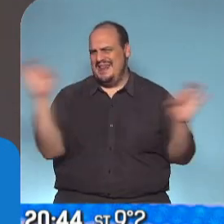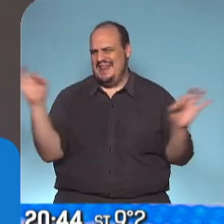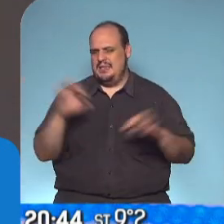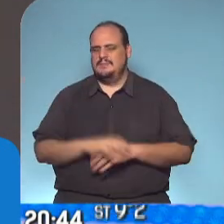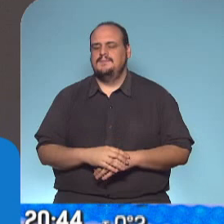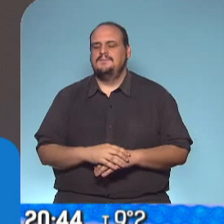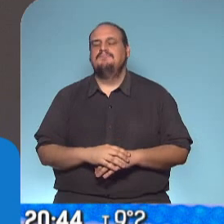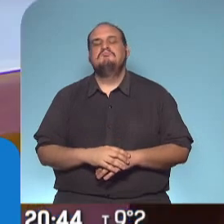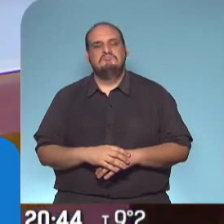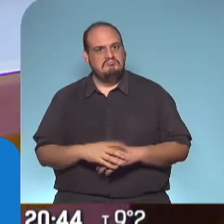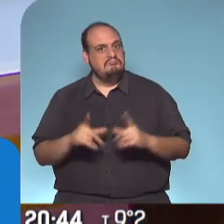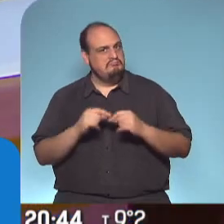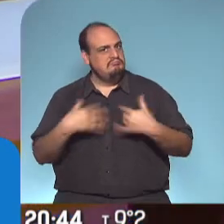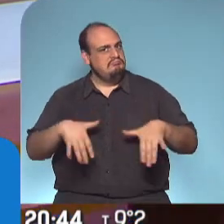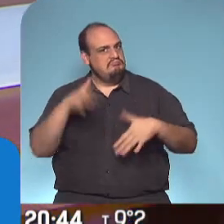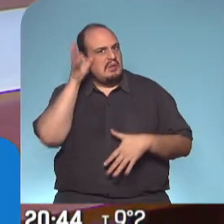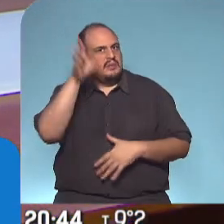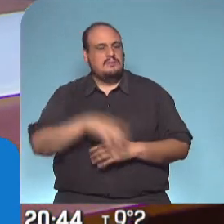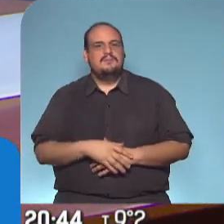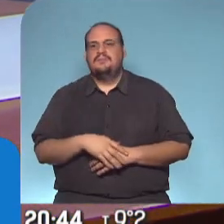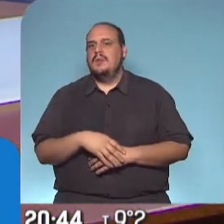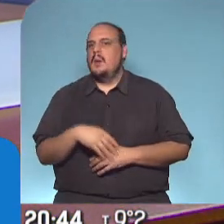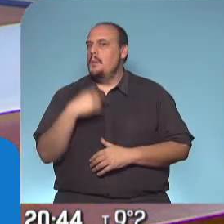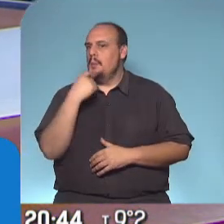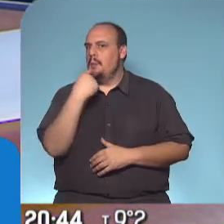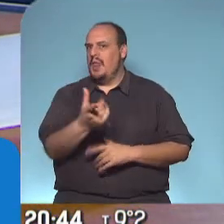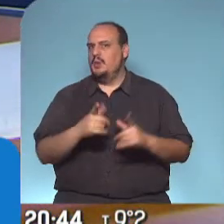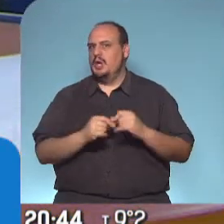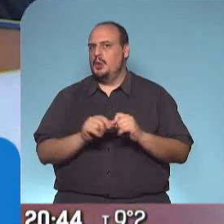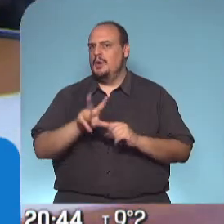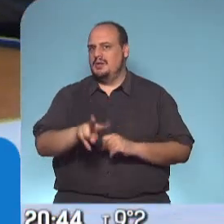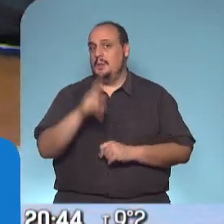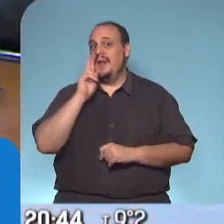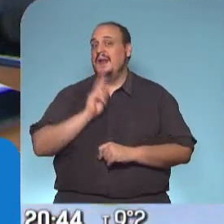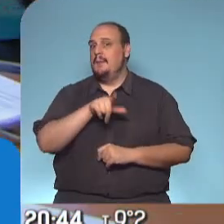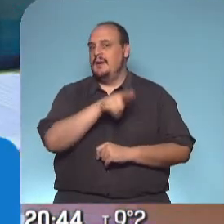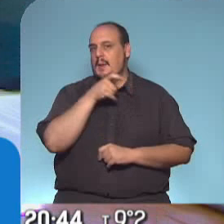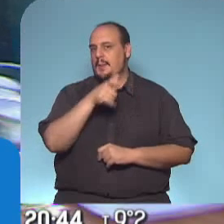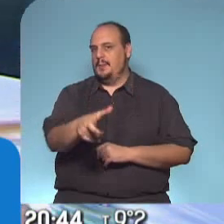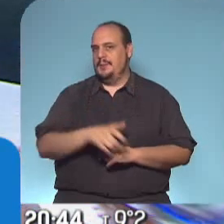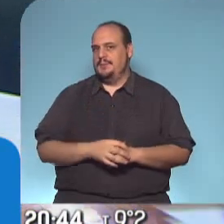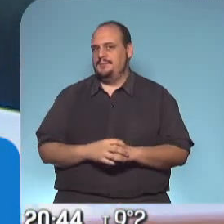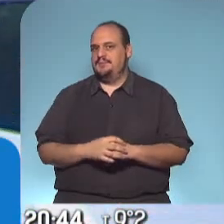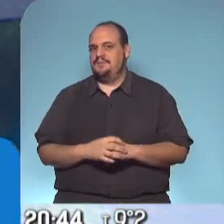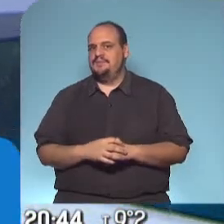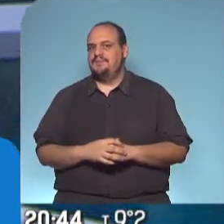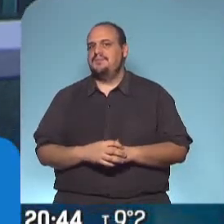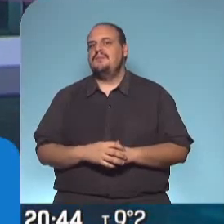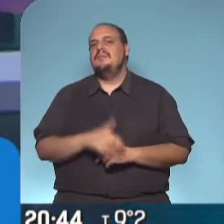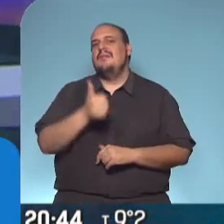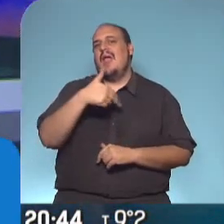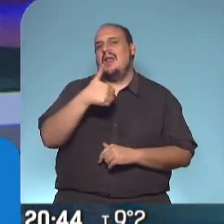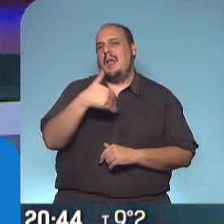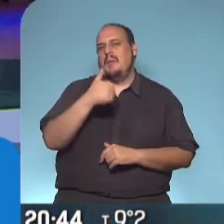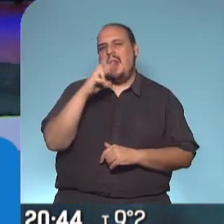cuenta bancaria. Qué número. Tercera pregunta, para que aquí María Fernanda de Raberta pueda responder. Ana María